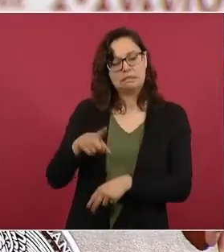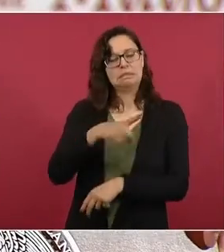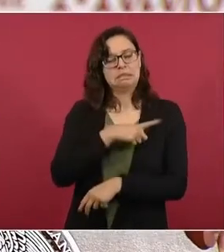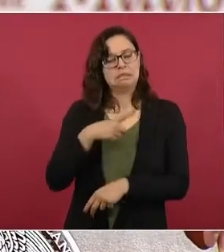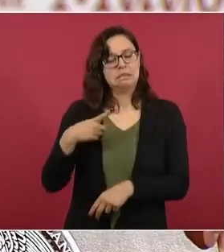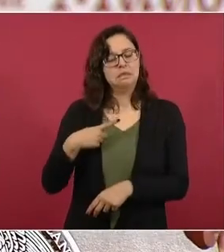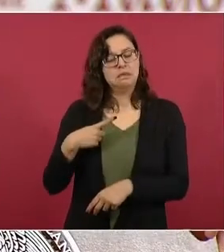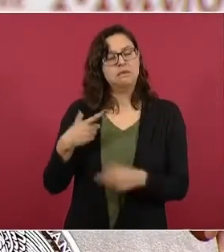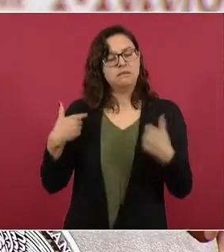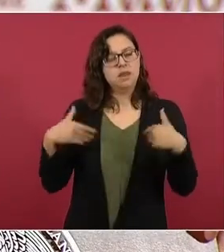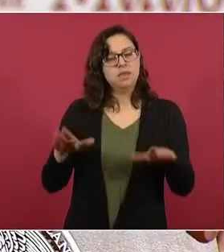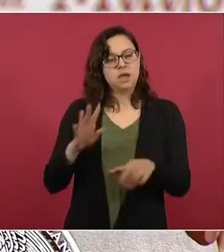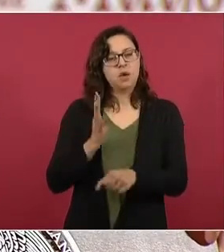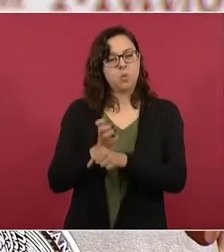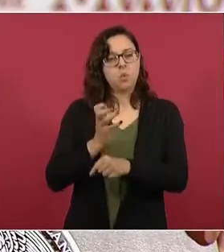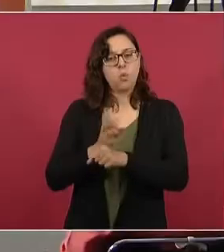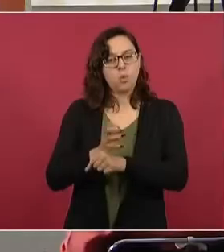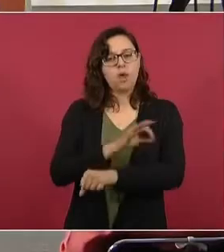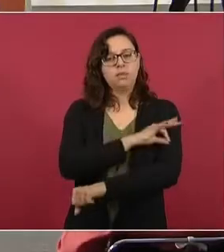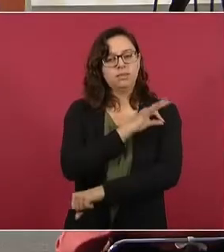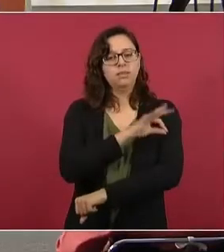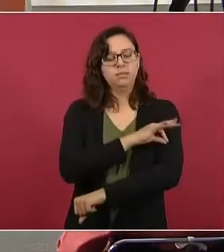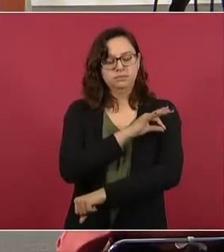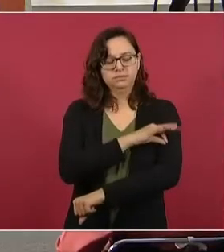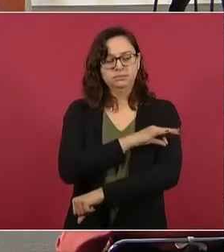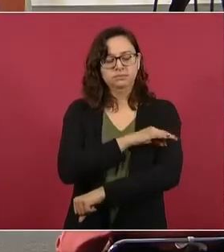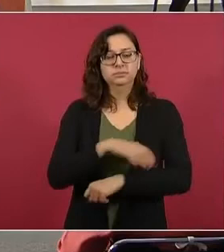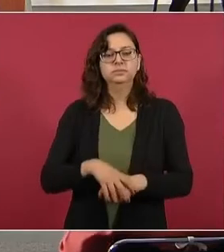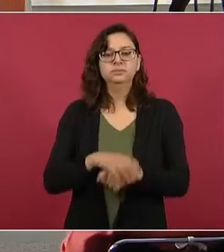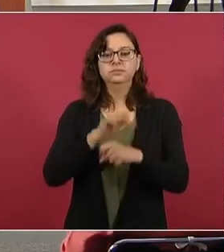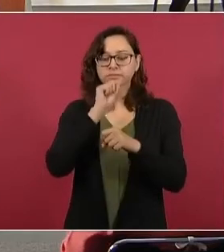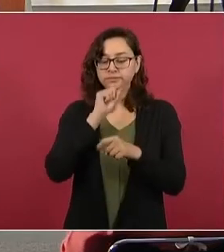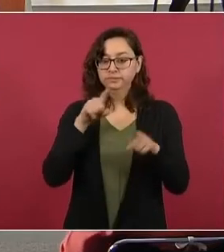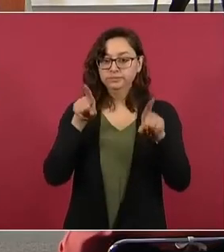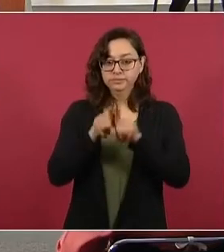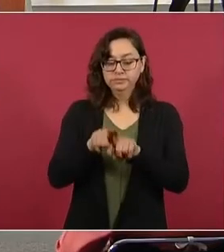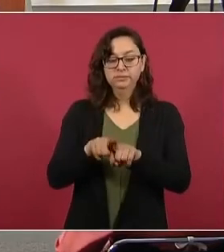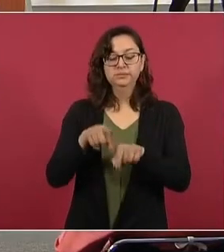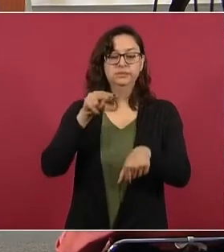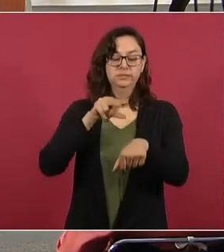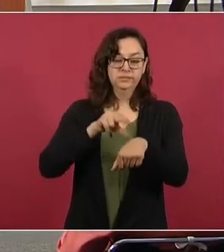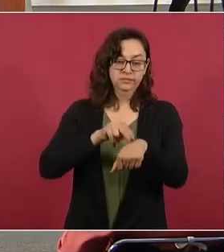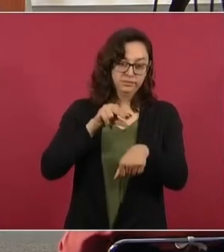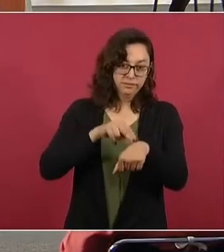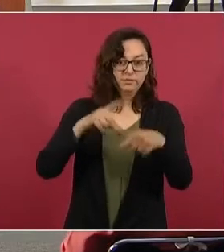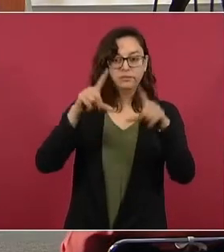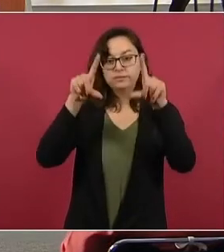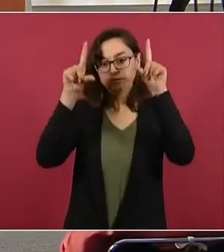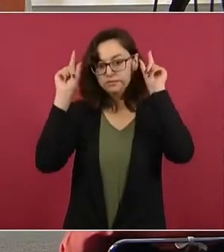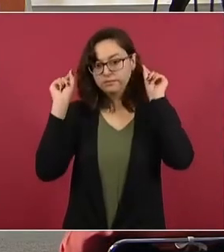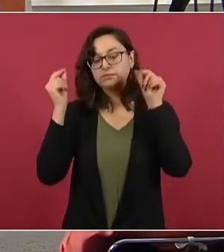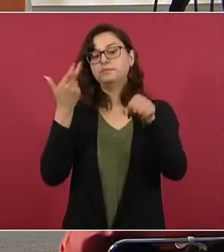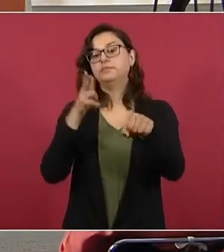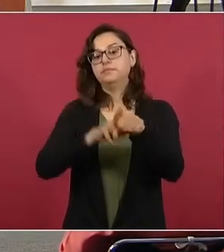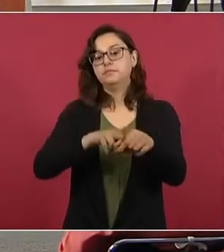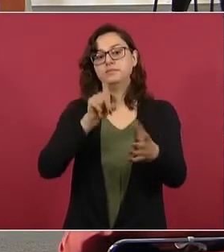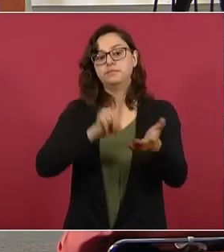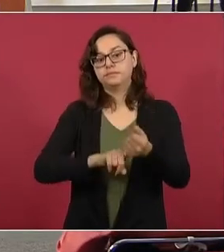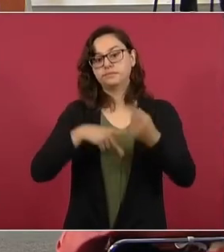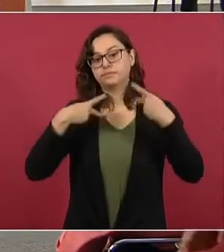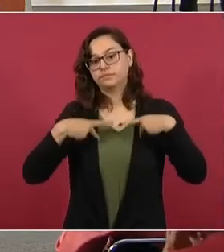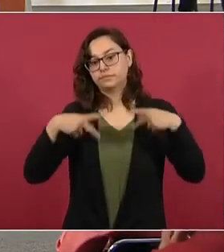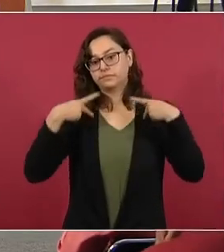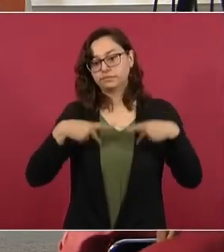que representaría la cuarta dosis. Y un poco lo mismo ocurre con el personal de salud. Ahí, por razones de su